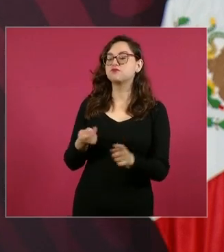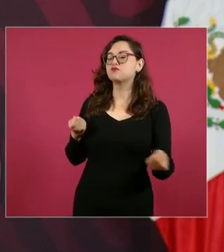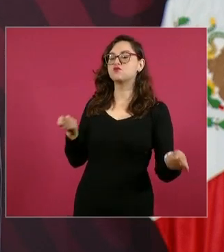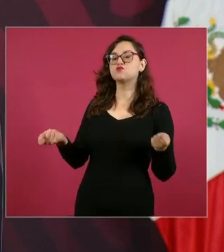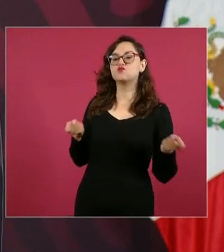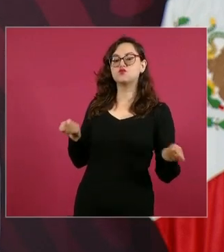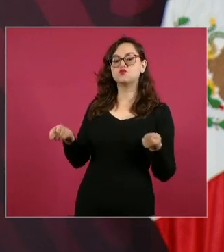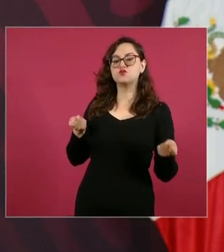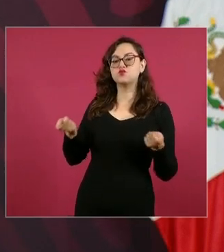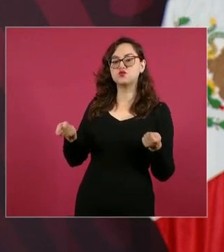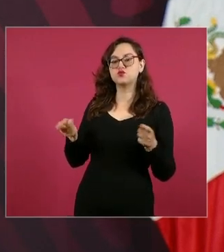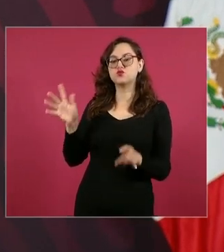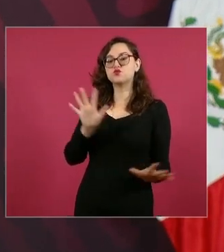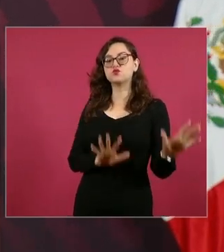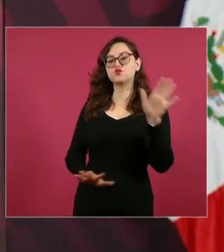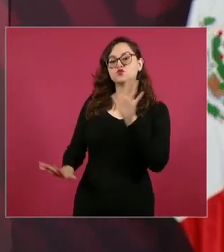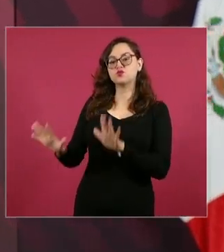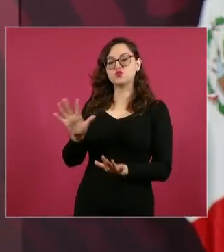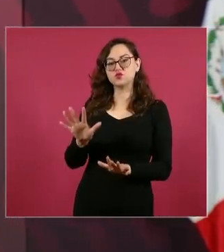luego en el mundo